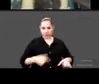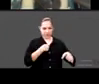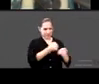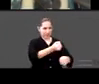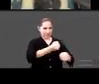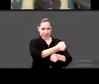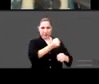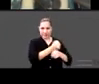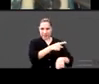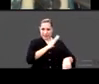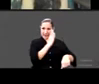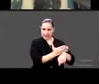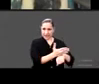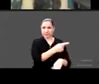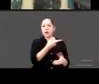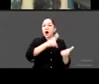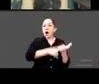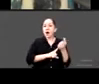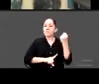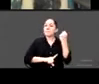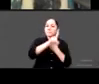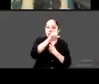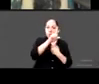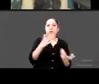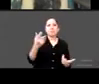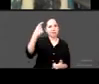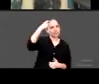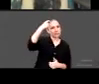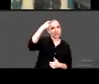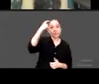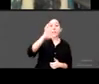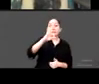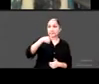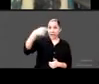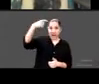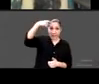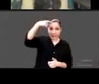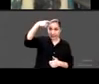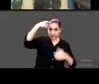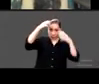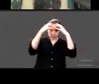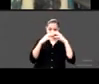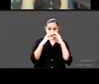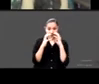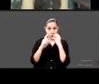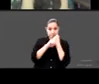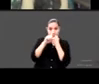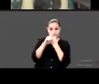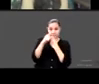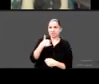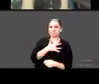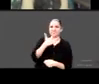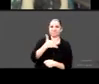afecta a todo el cerebro. Y si la computadora humana, que es el cerebro, está afectada, todas las esferas del comportamiento lo estarán. Avanzamos